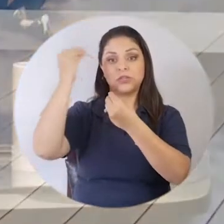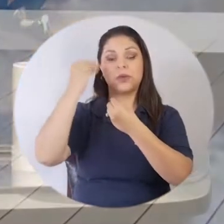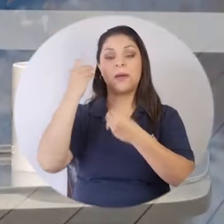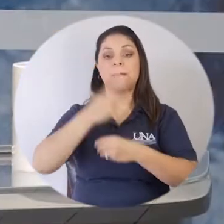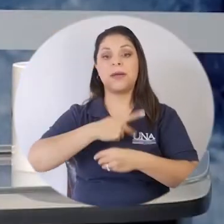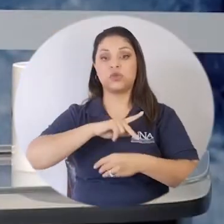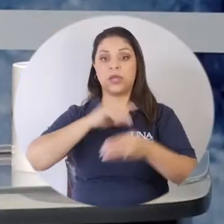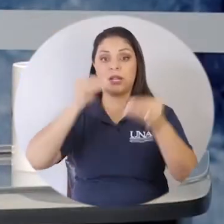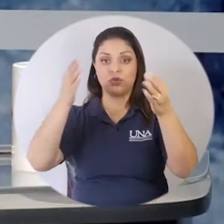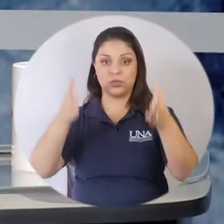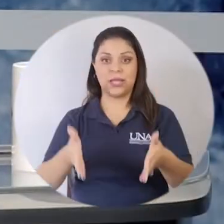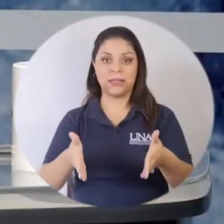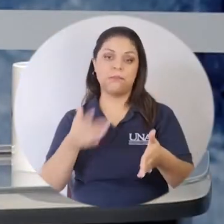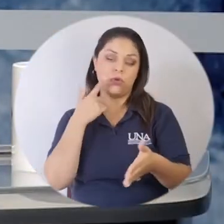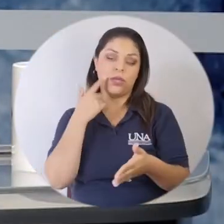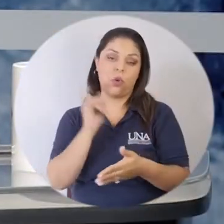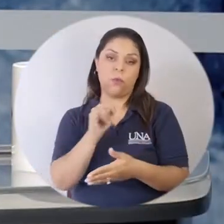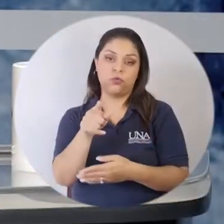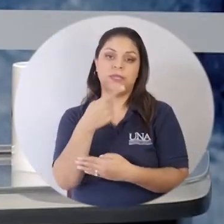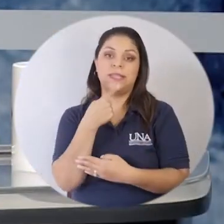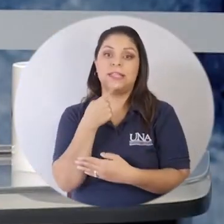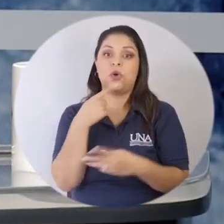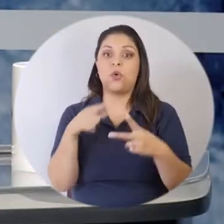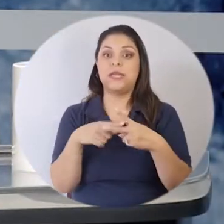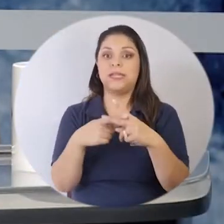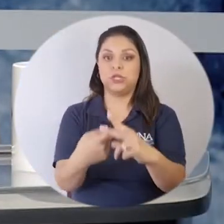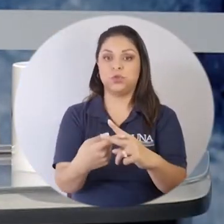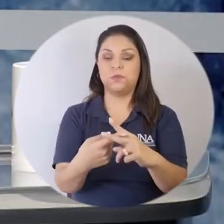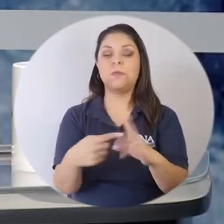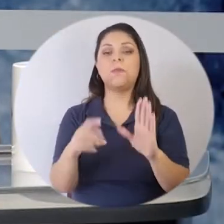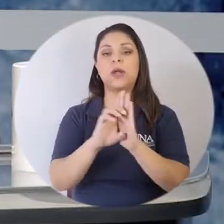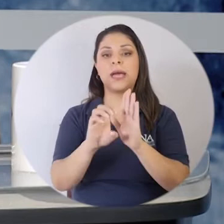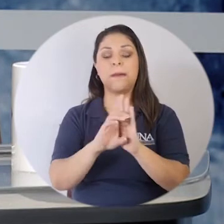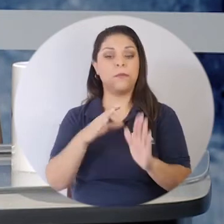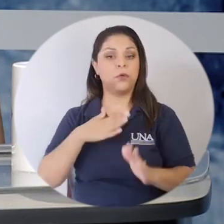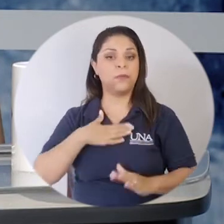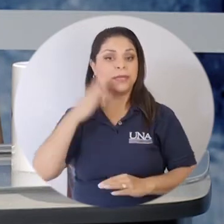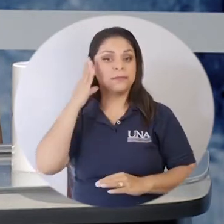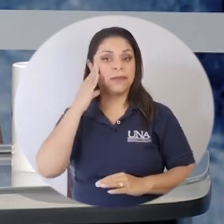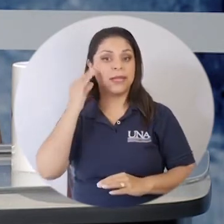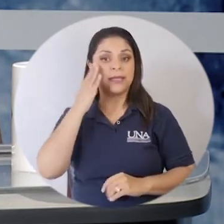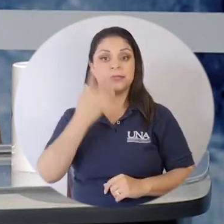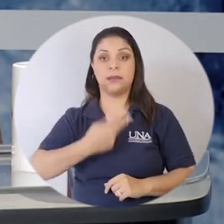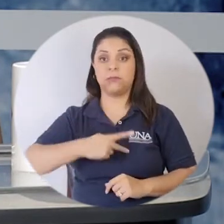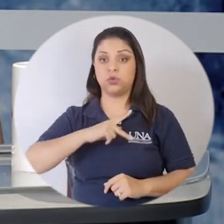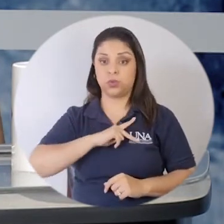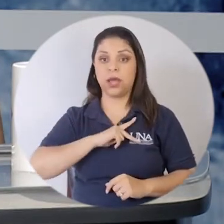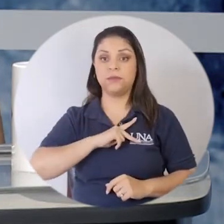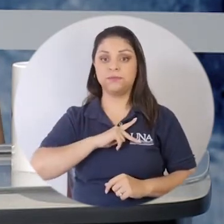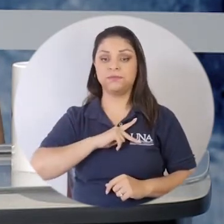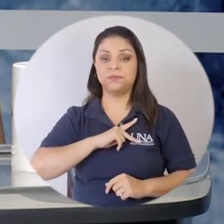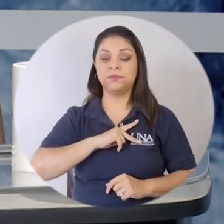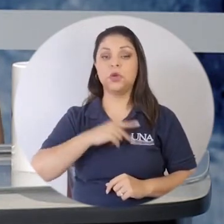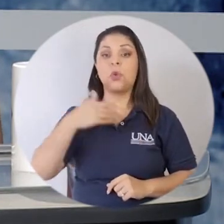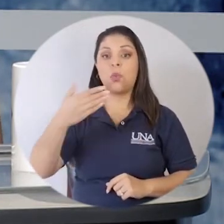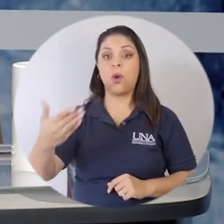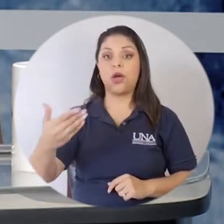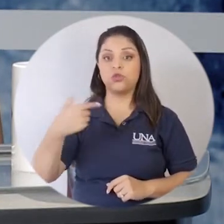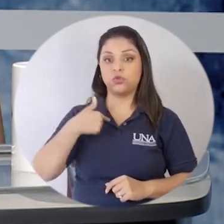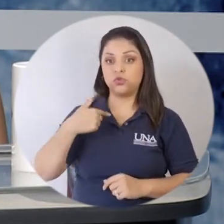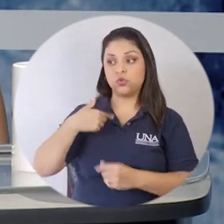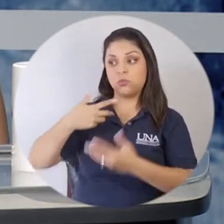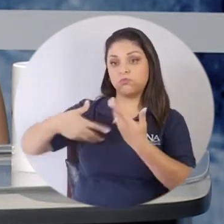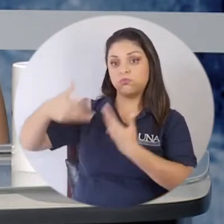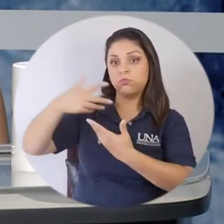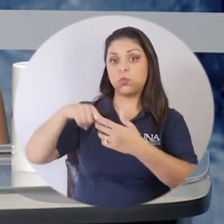personal docente, ¿verdad? Porque ahora usted lo decía al inicio, por ejemplo, en mi experiencia personal, cuando conviví con